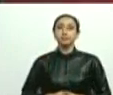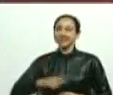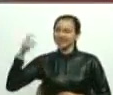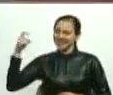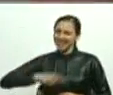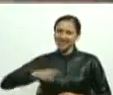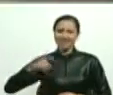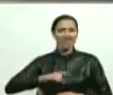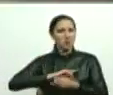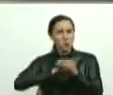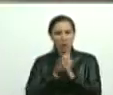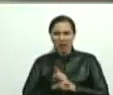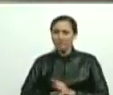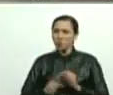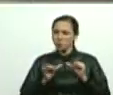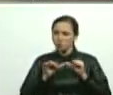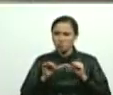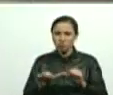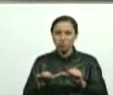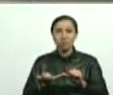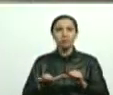necesarios, de la consolidación